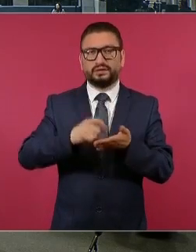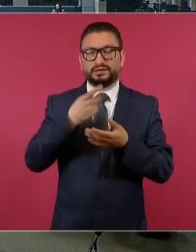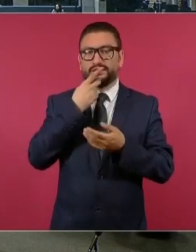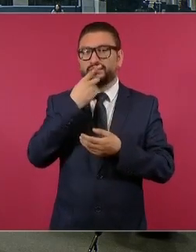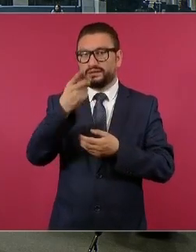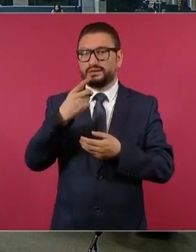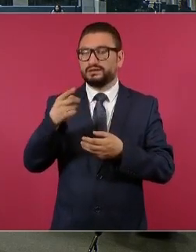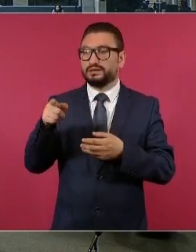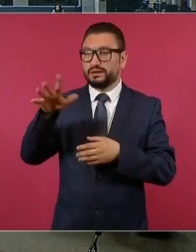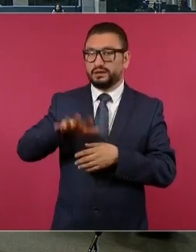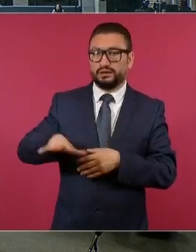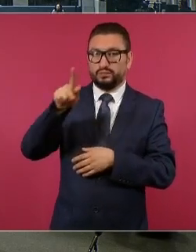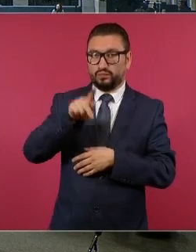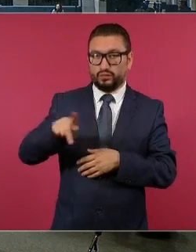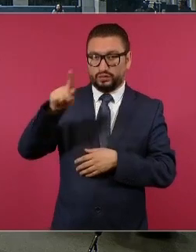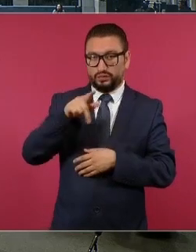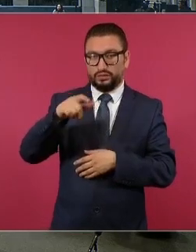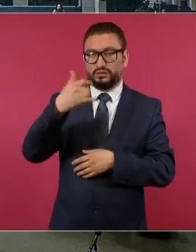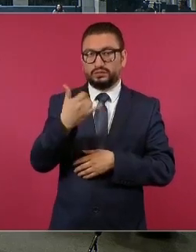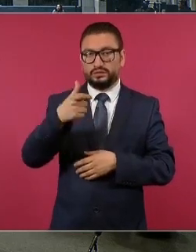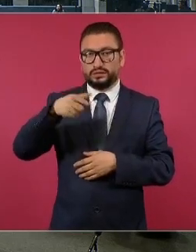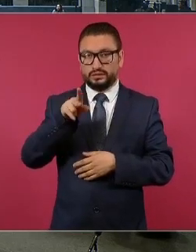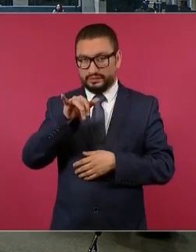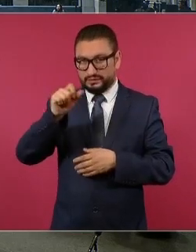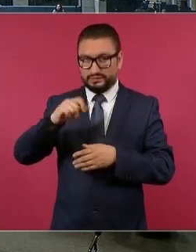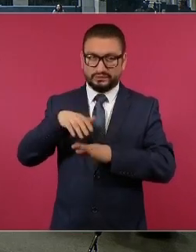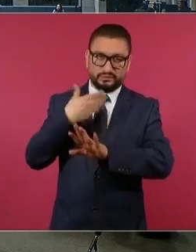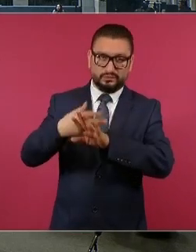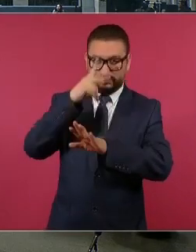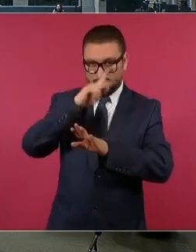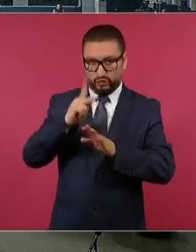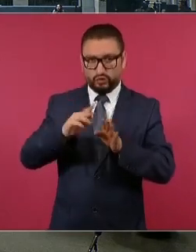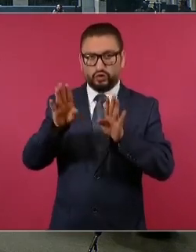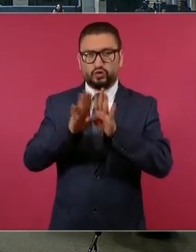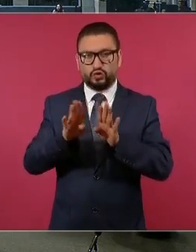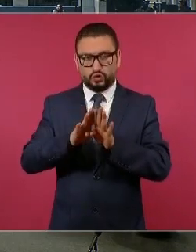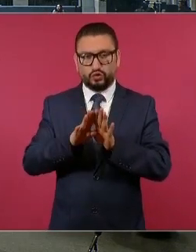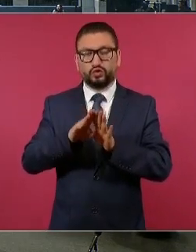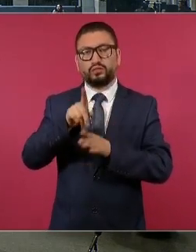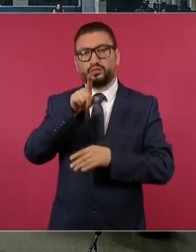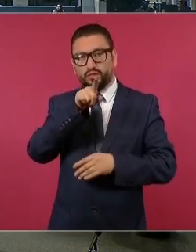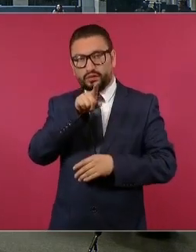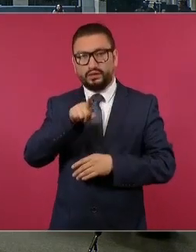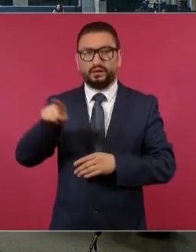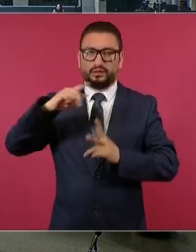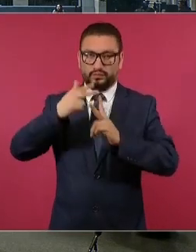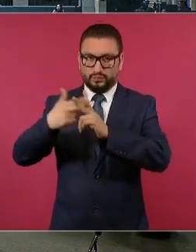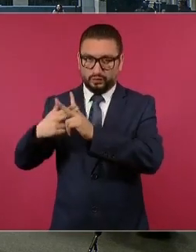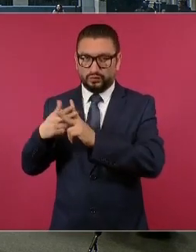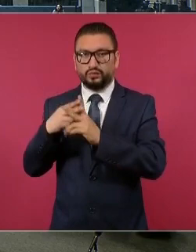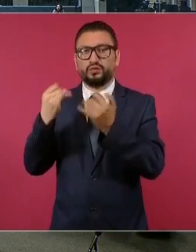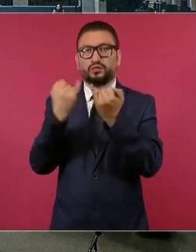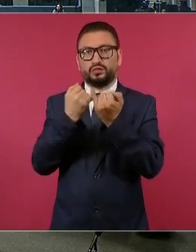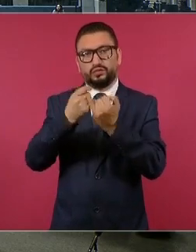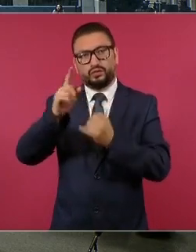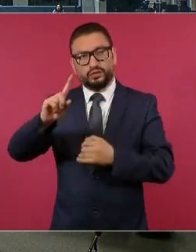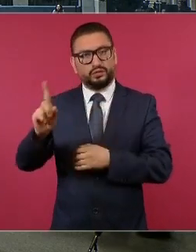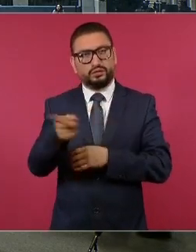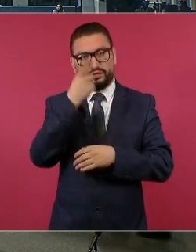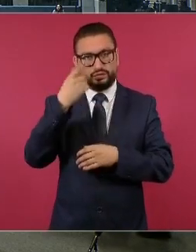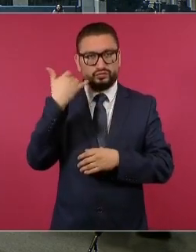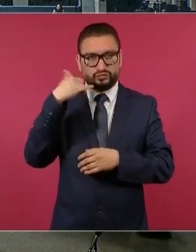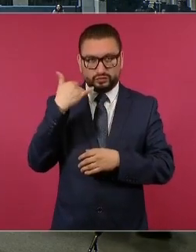yaquis, porque no solo los asesinaban, sino los deportaban a trabajar como esclavos a la península de Yucatán,